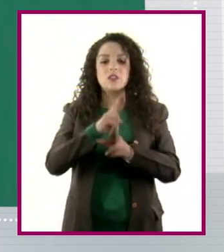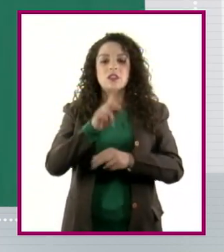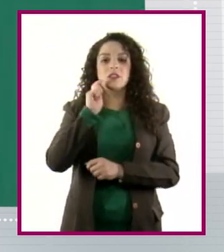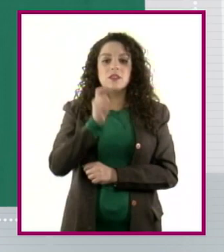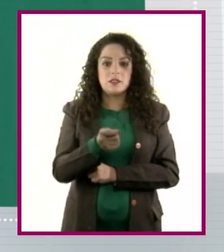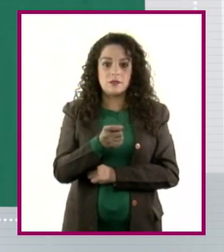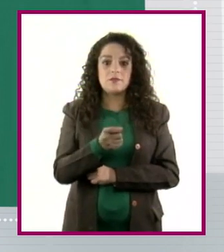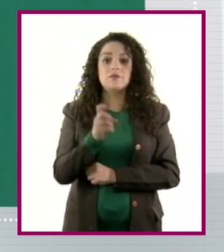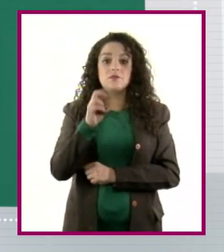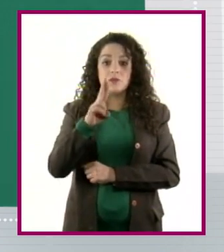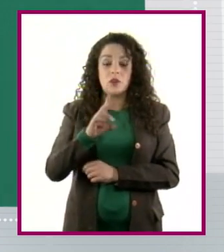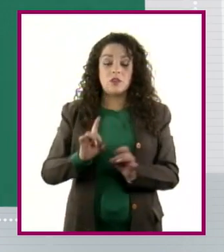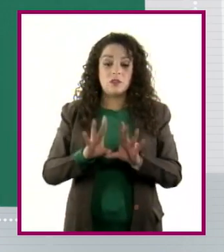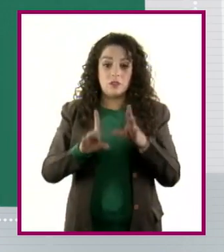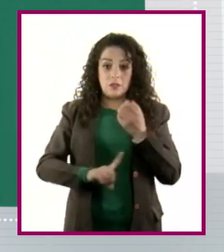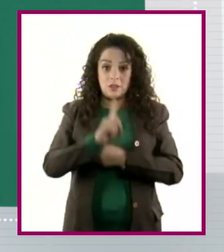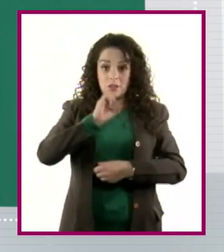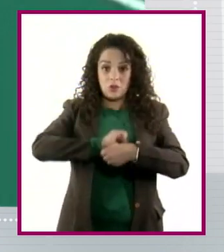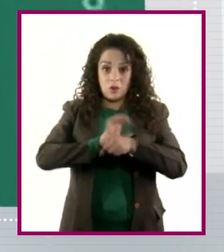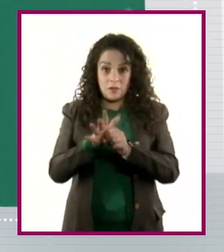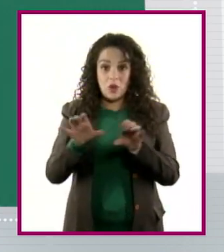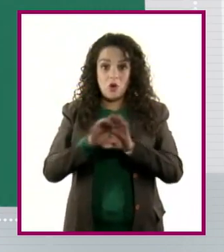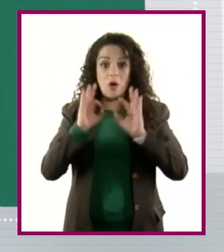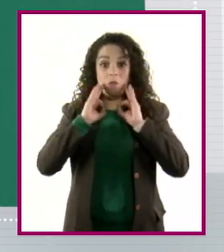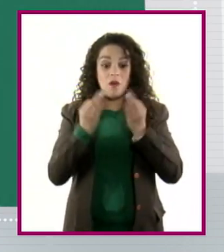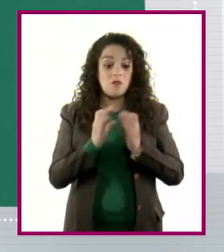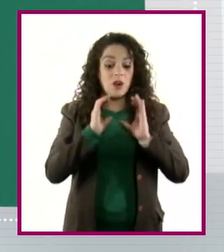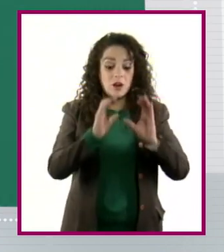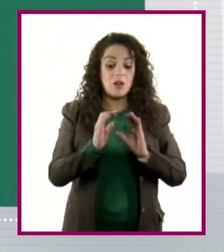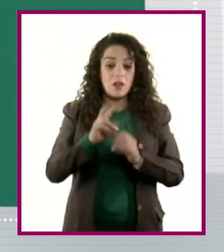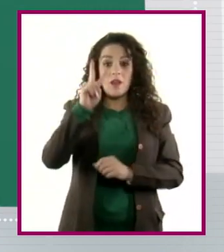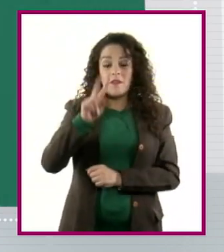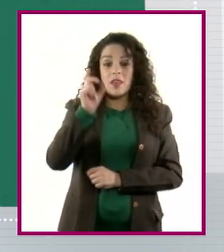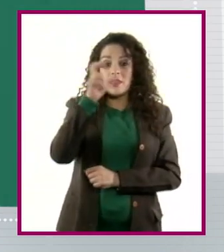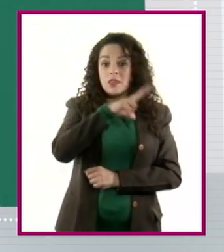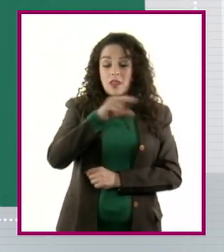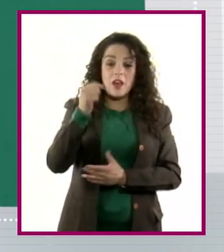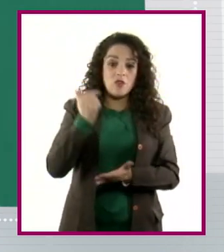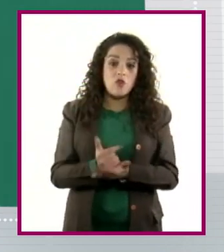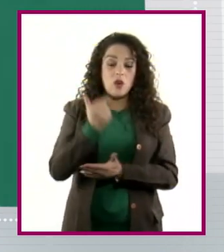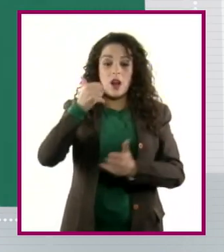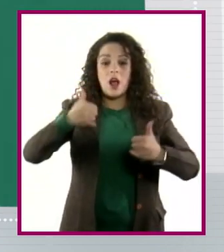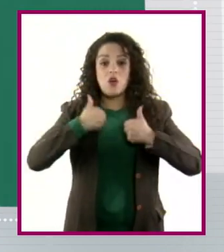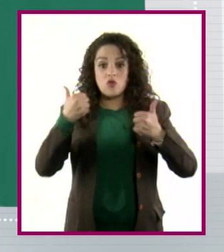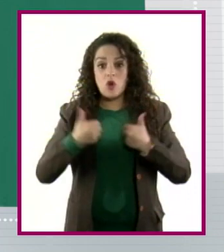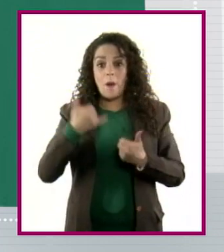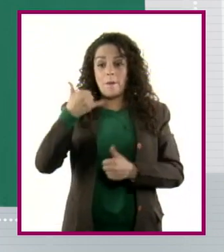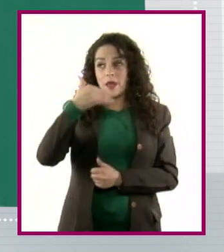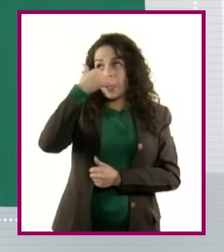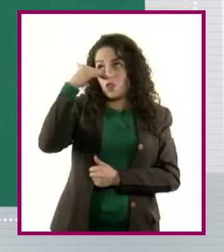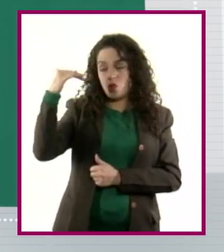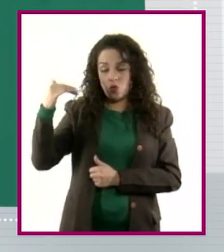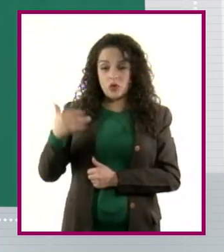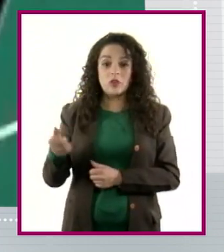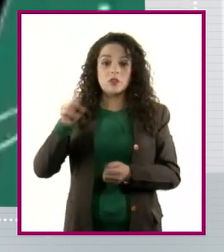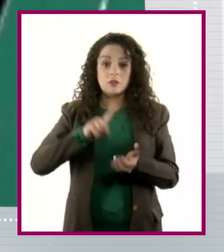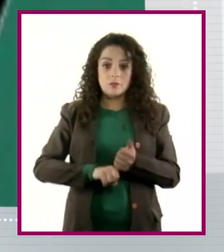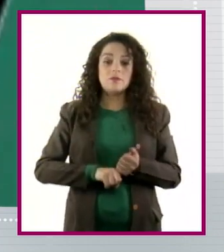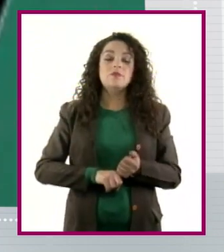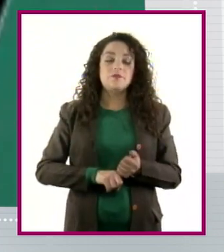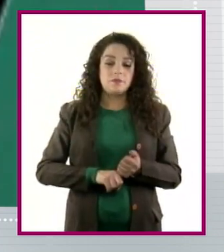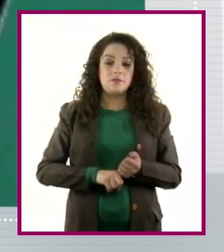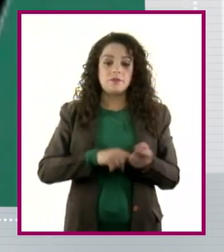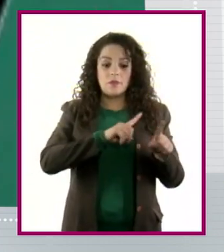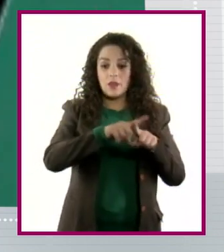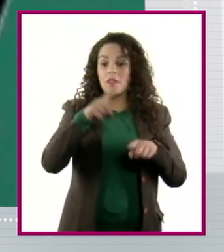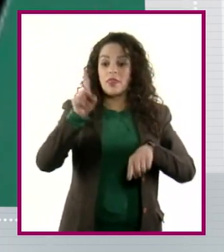de COVID-19 y las medidas de mitigación están afectando de manera grave tanto adolescentes como adultos jóvenes en formas diferenciadas según